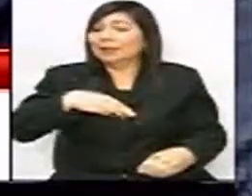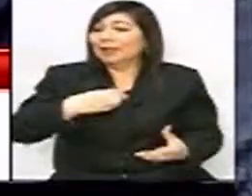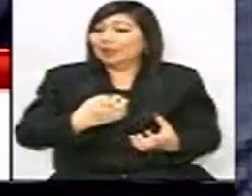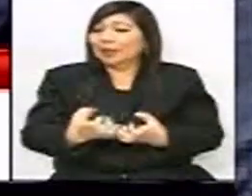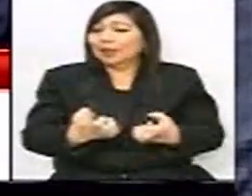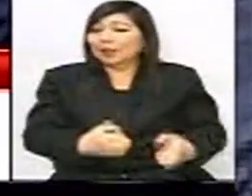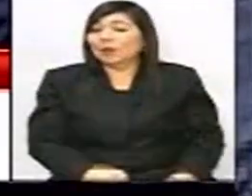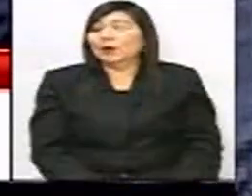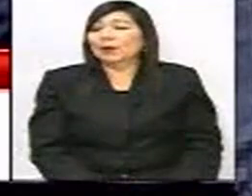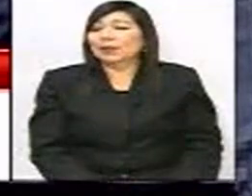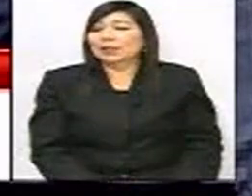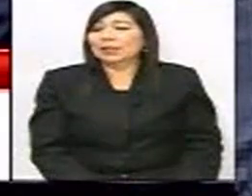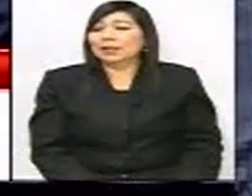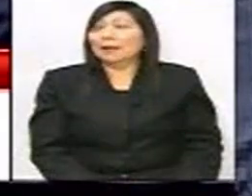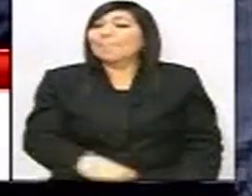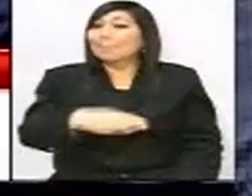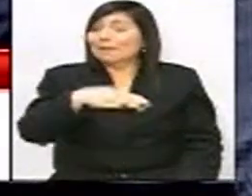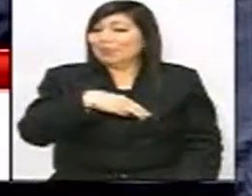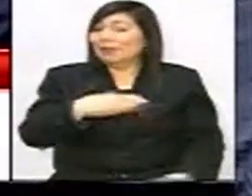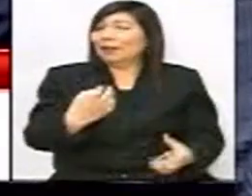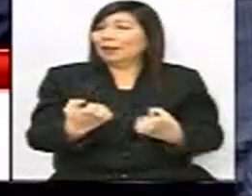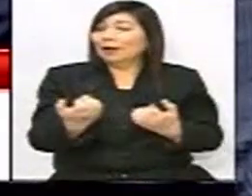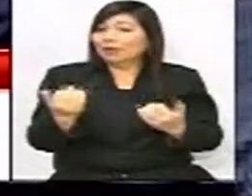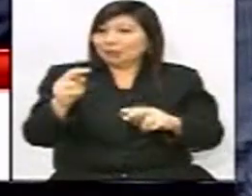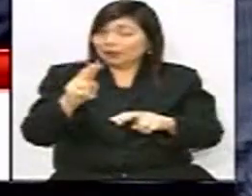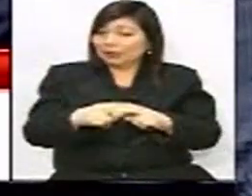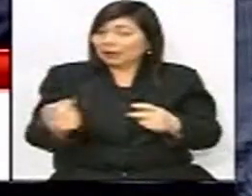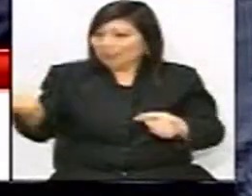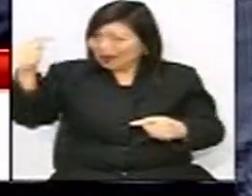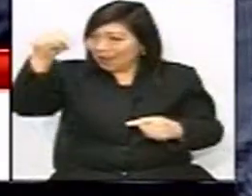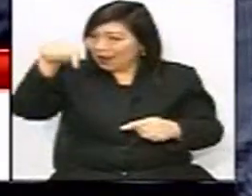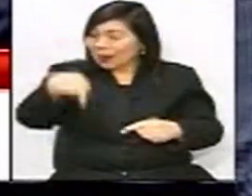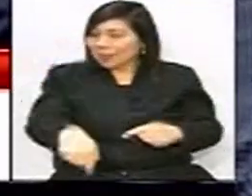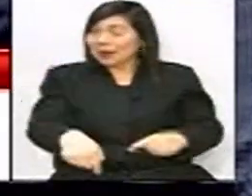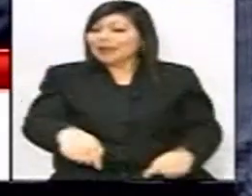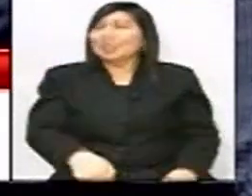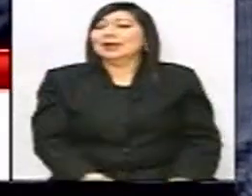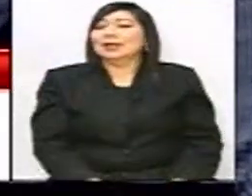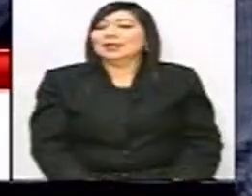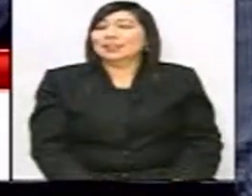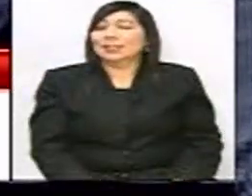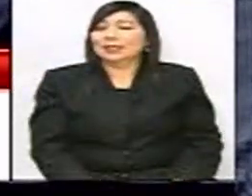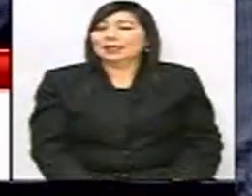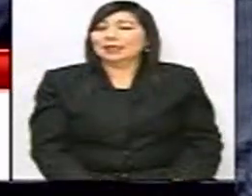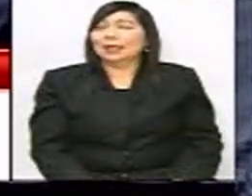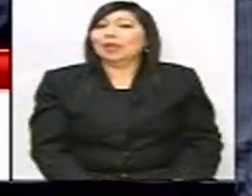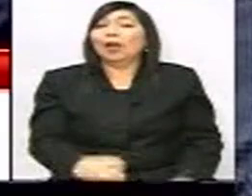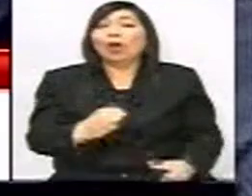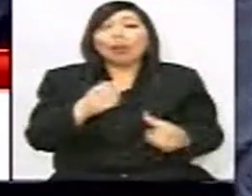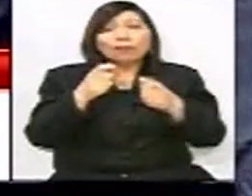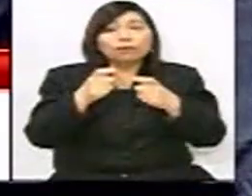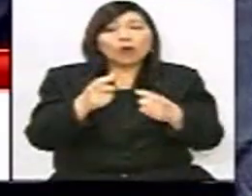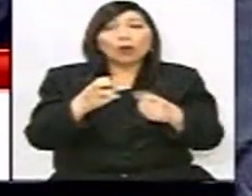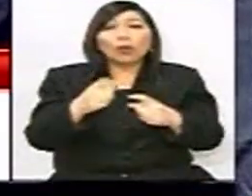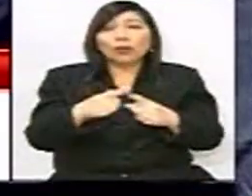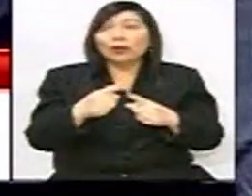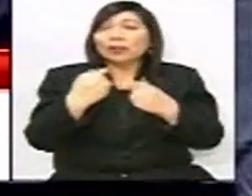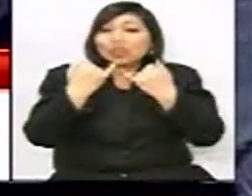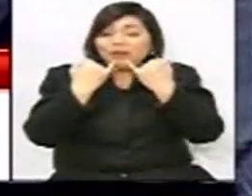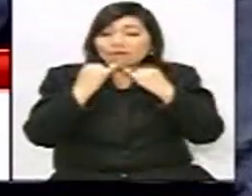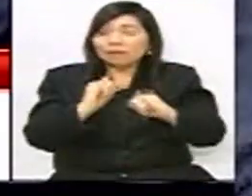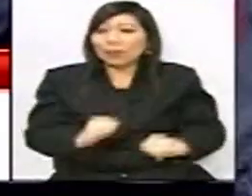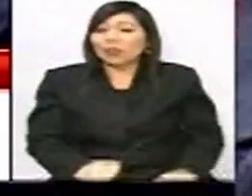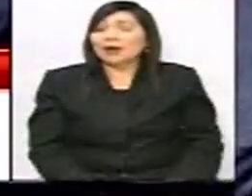Economía. El ministro de Economía debe estar sentado aquí, señor presidente. El Contralor de la República hizo su